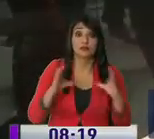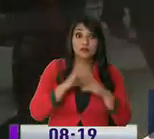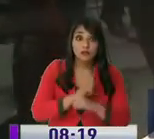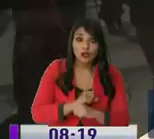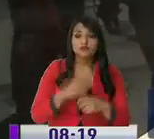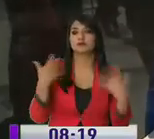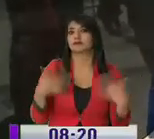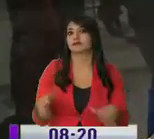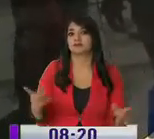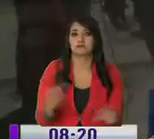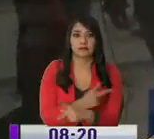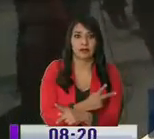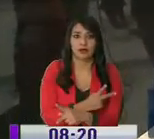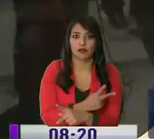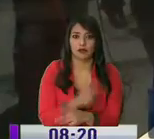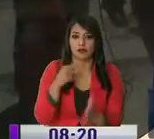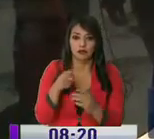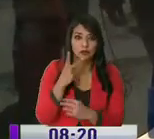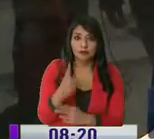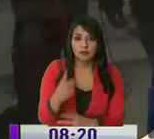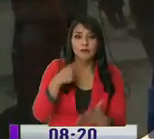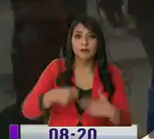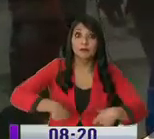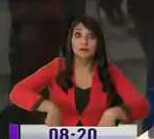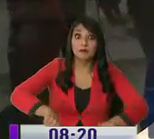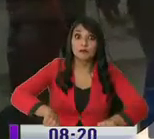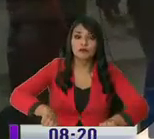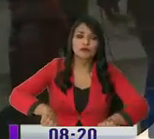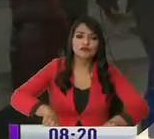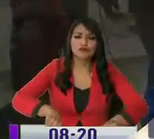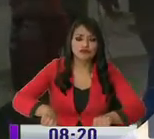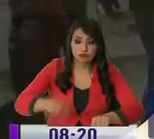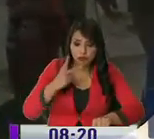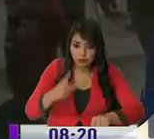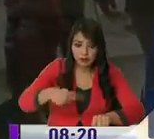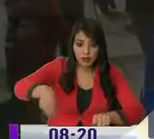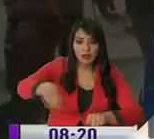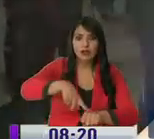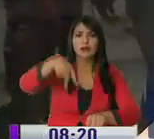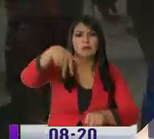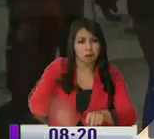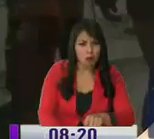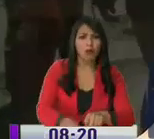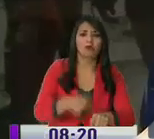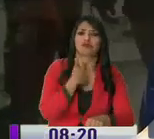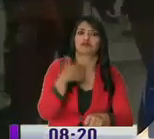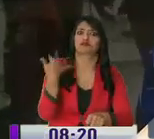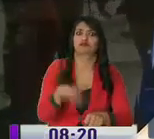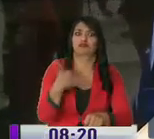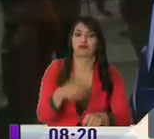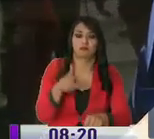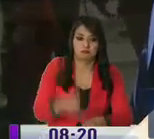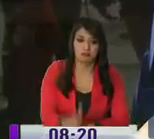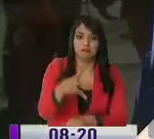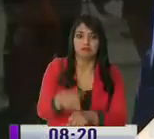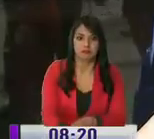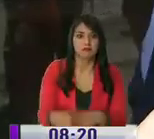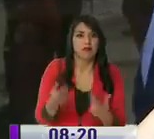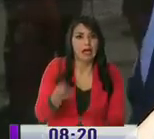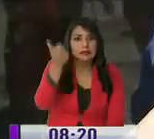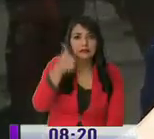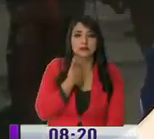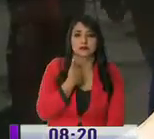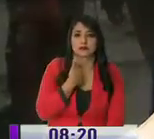menos, por ejemplo, una moto que es pequeño, o sea, sí, se tropezó en el hueco y como